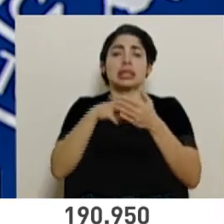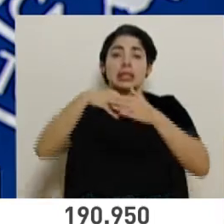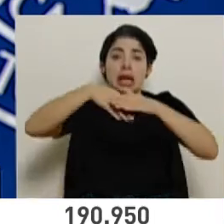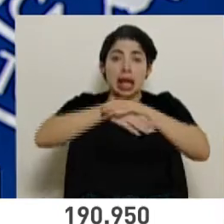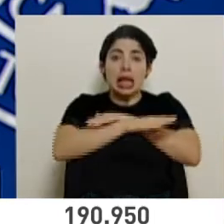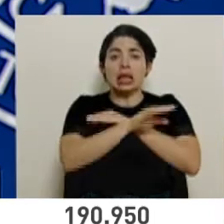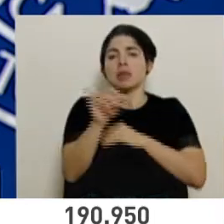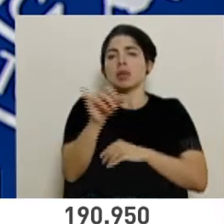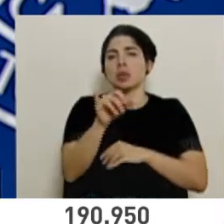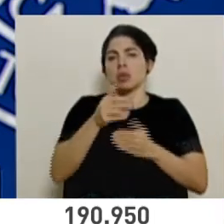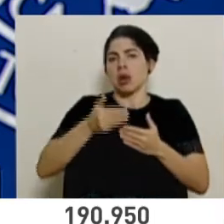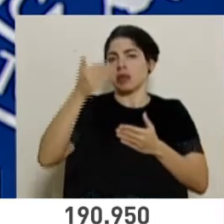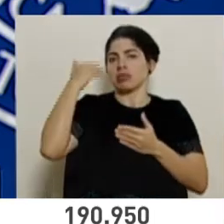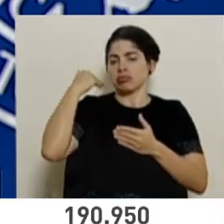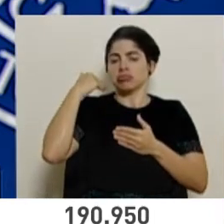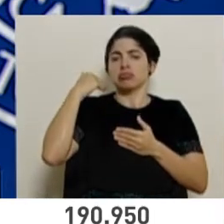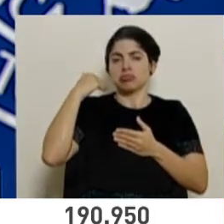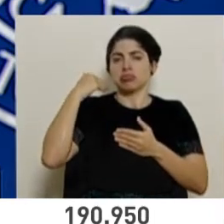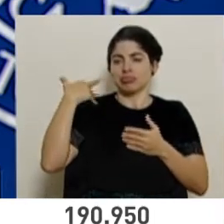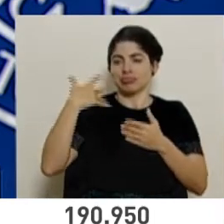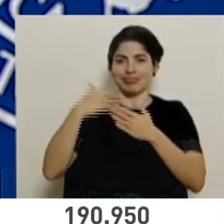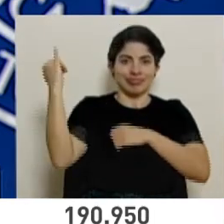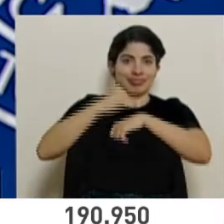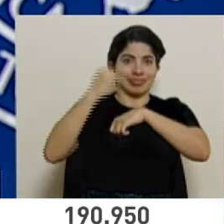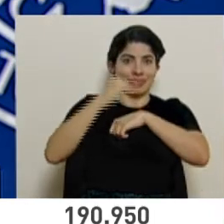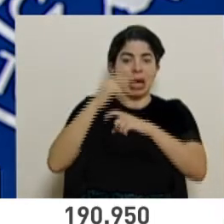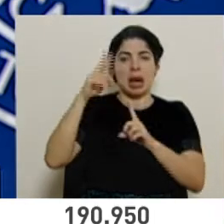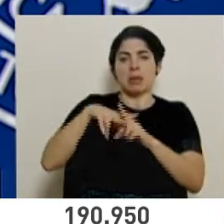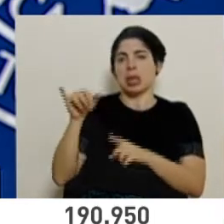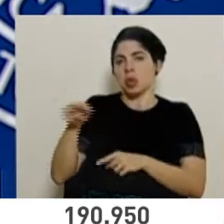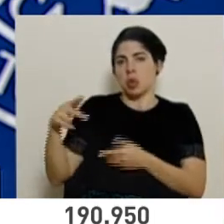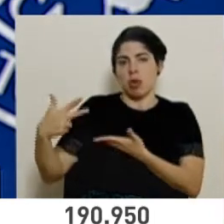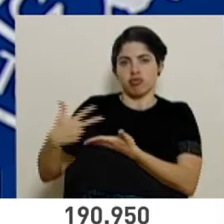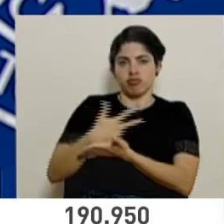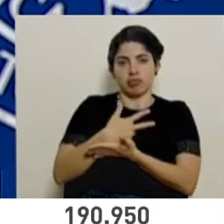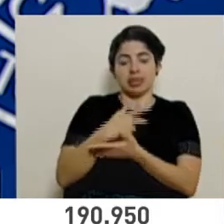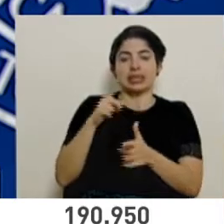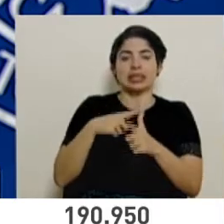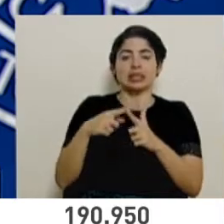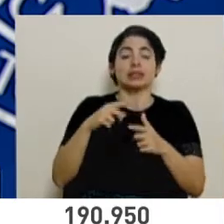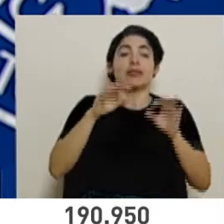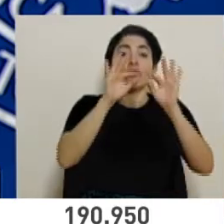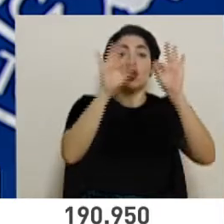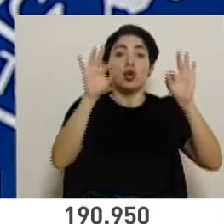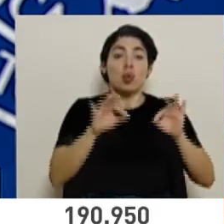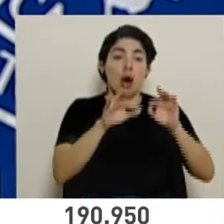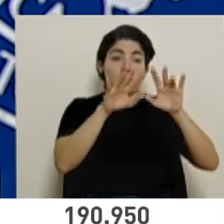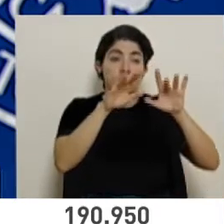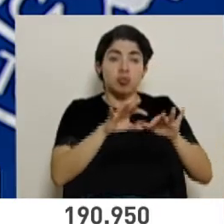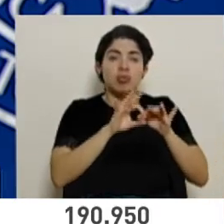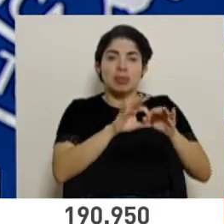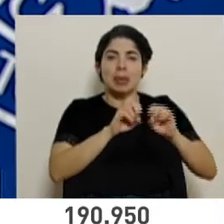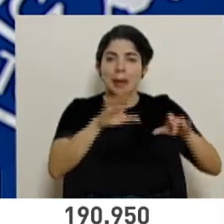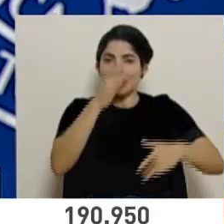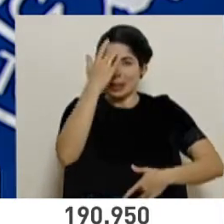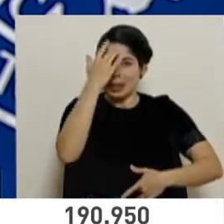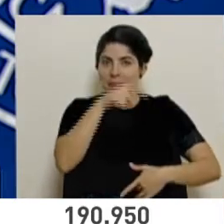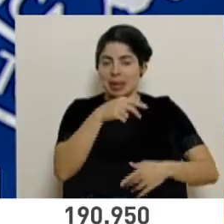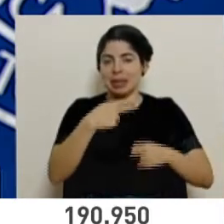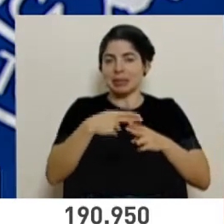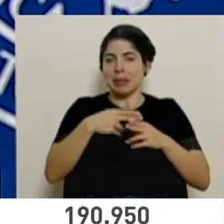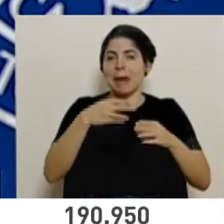ingreso que hemos tenido vigentes por la vía aérea, es decir, completar el formulario digital epidemiológico, conocido